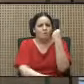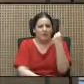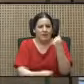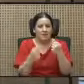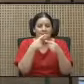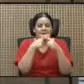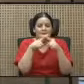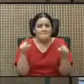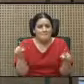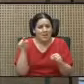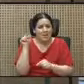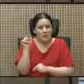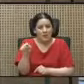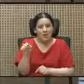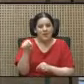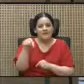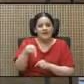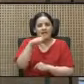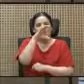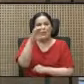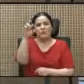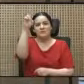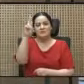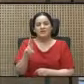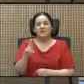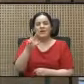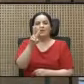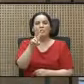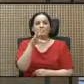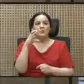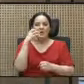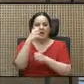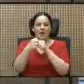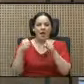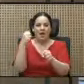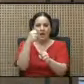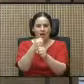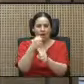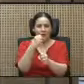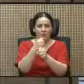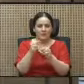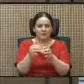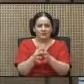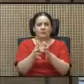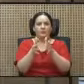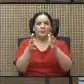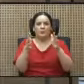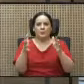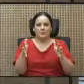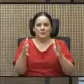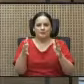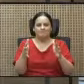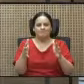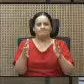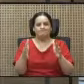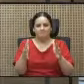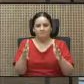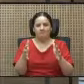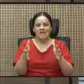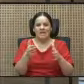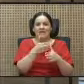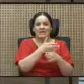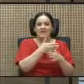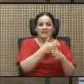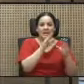ha sido en la Costa Rica del Bicentenario en la que se ha ensanchado gravemente la brecha entre la